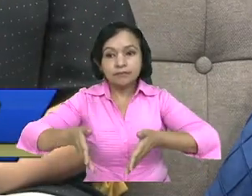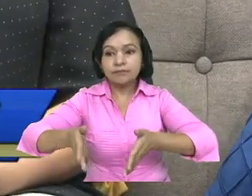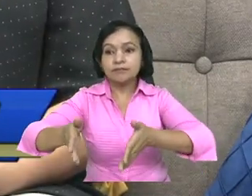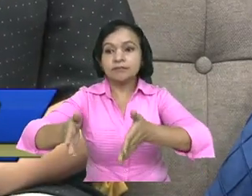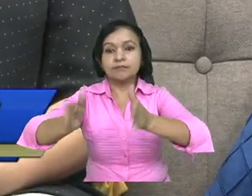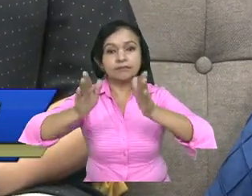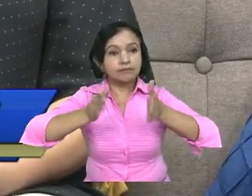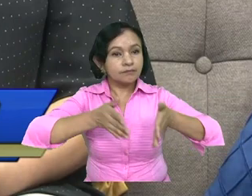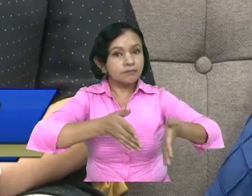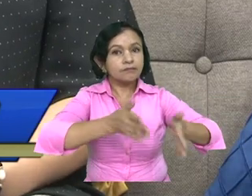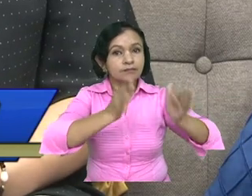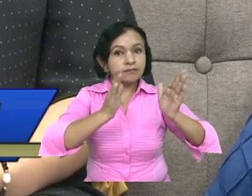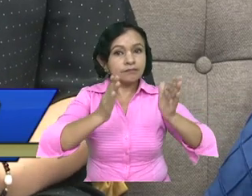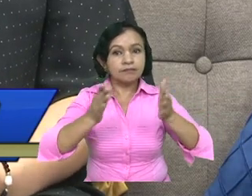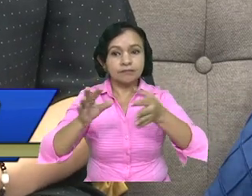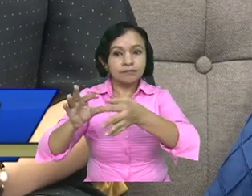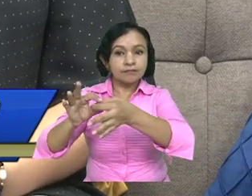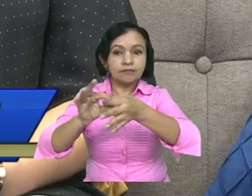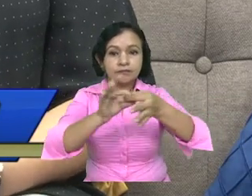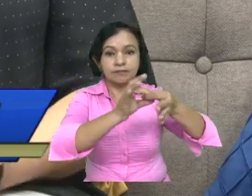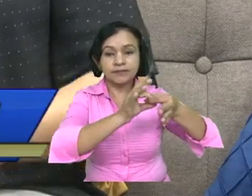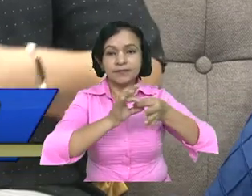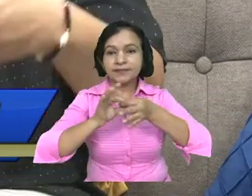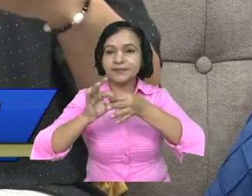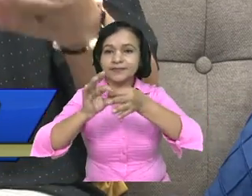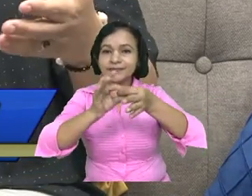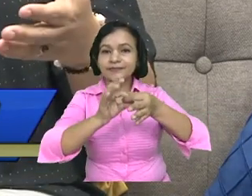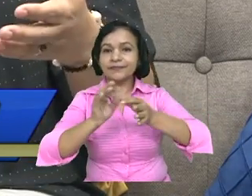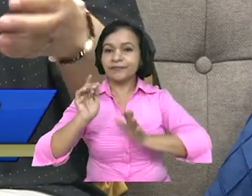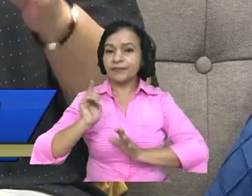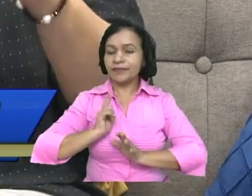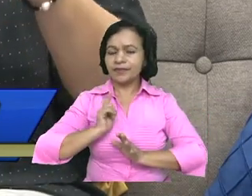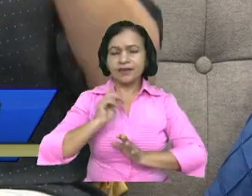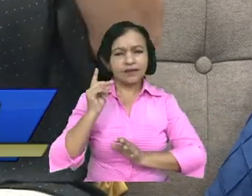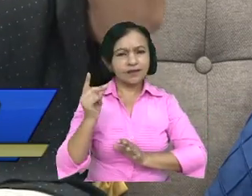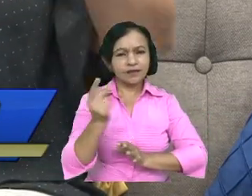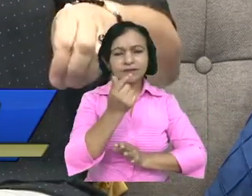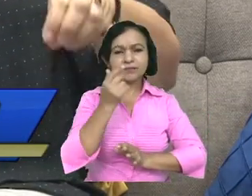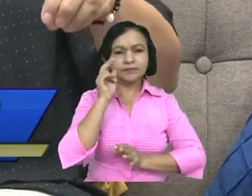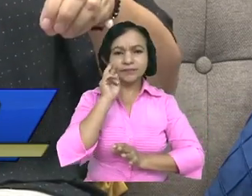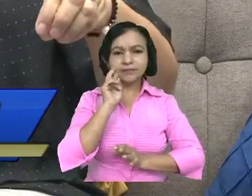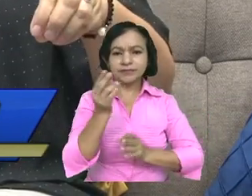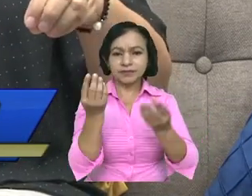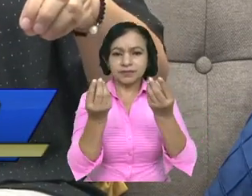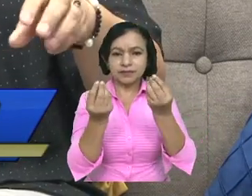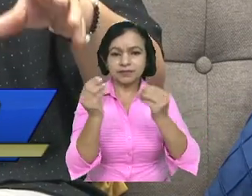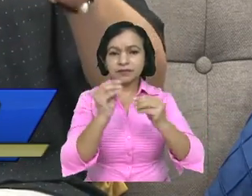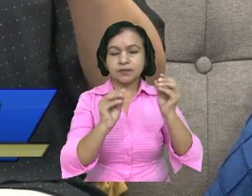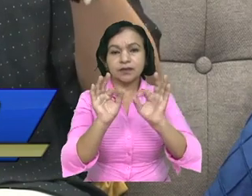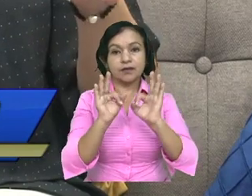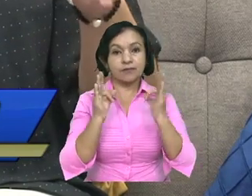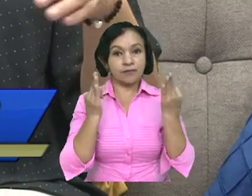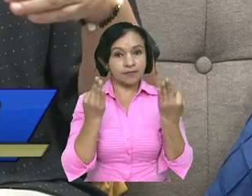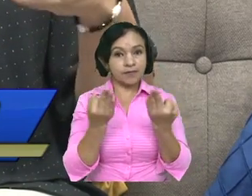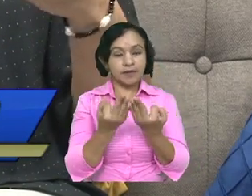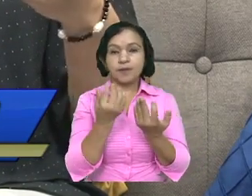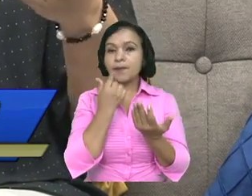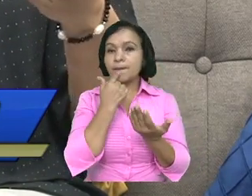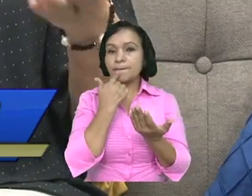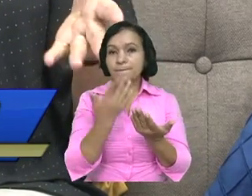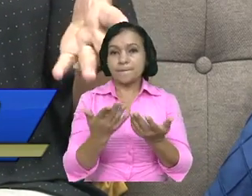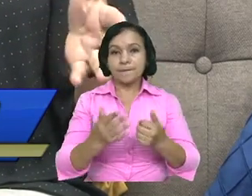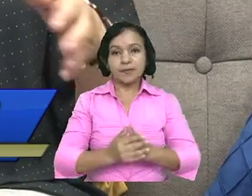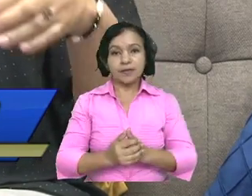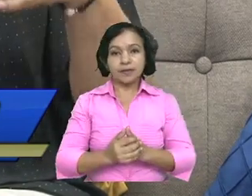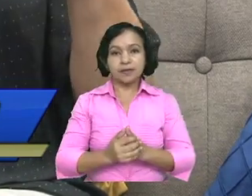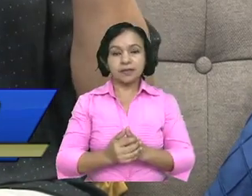estos esfuerzos, vamos a tener inmediatamente un impacto económico sobre la familia. ¿Por qué? Porque ya pueden